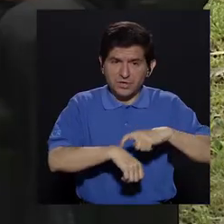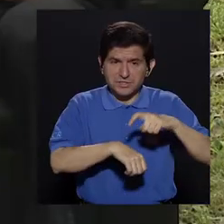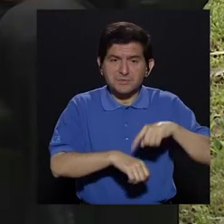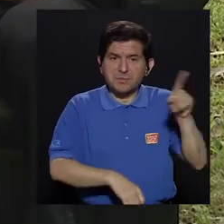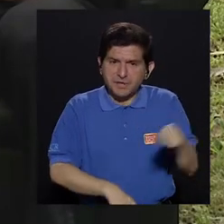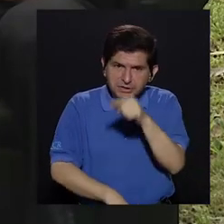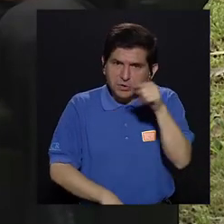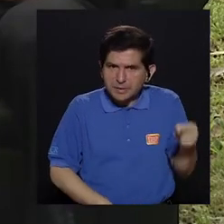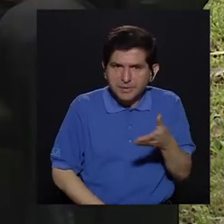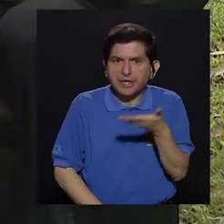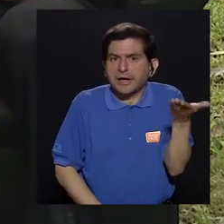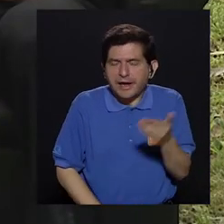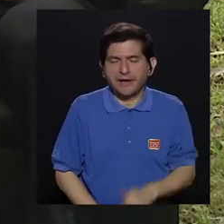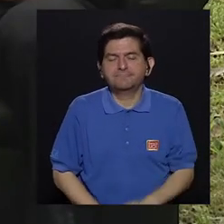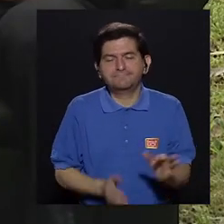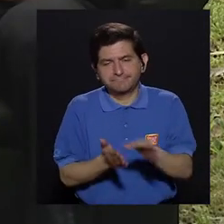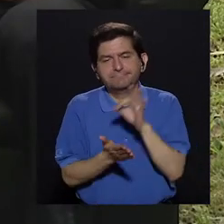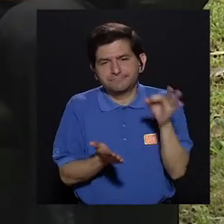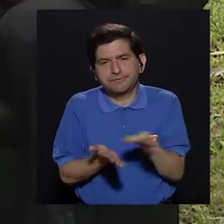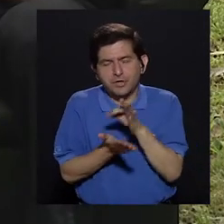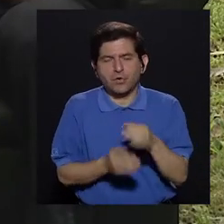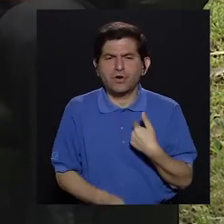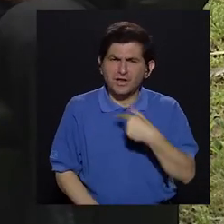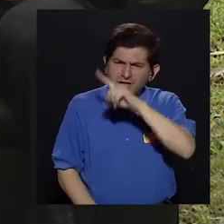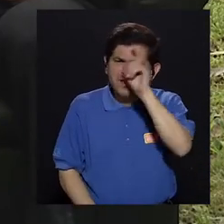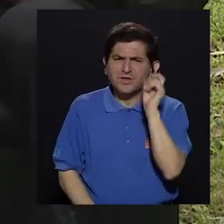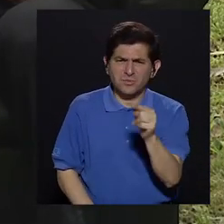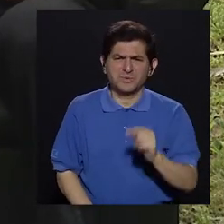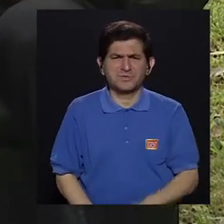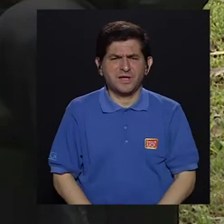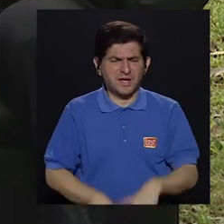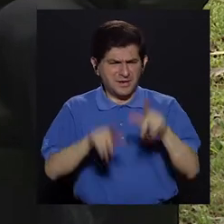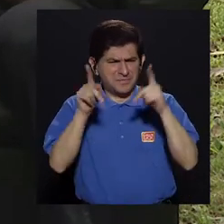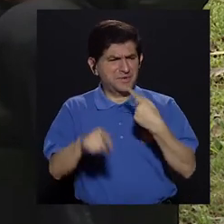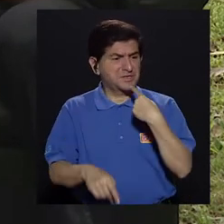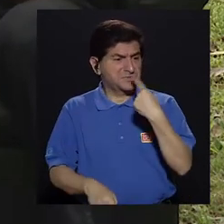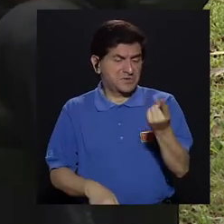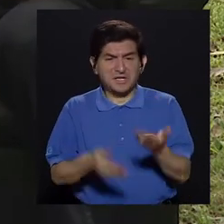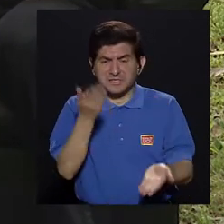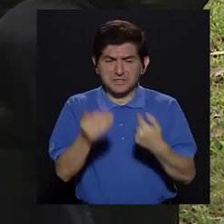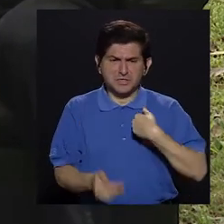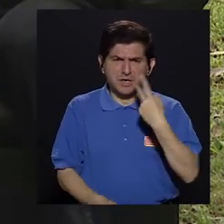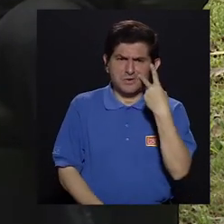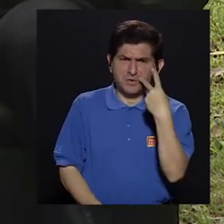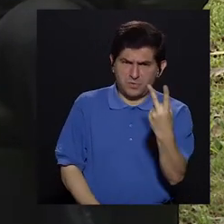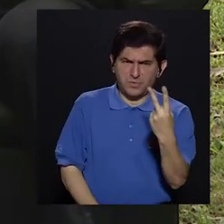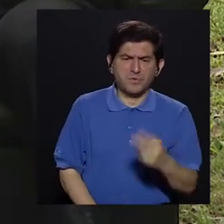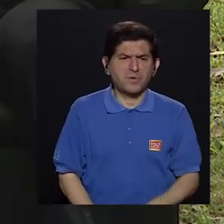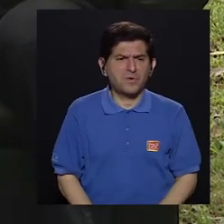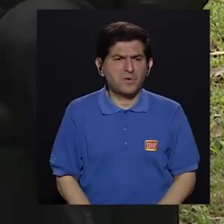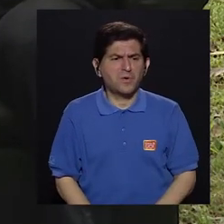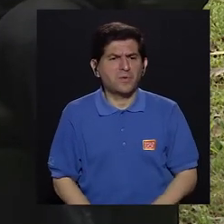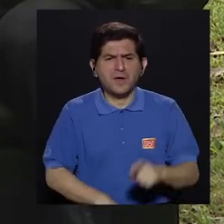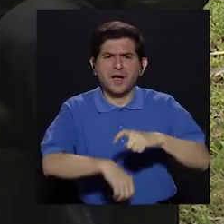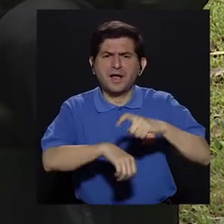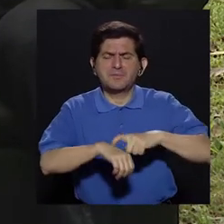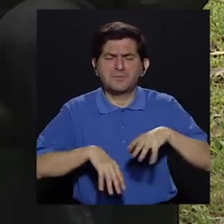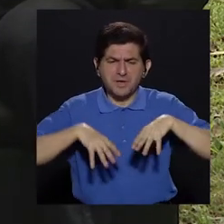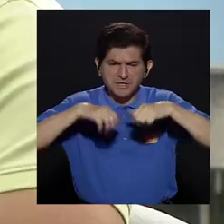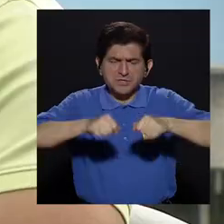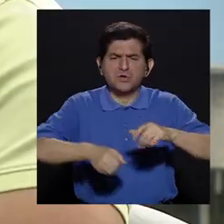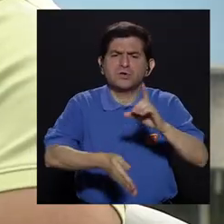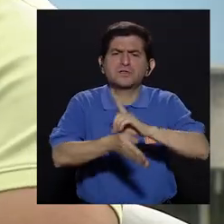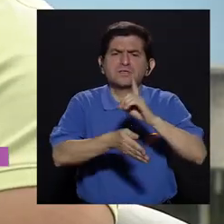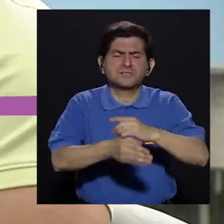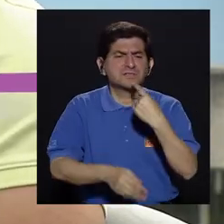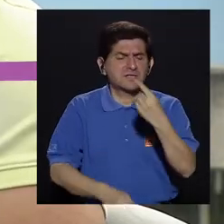para quitar están los frijoles. Sí, que eso le iba a preguntar, que muchas personas aducen, ¿verdad? Y uno lo ve en la consulta,